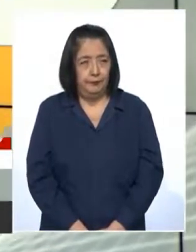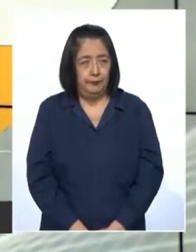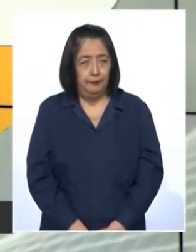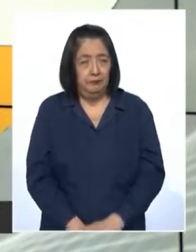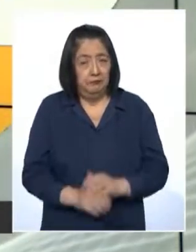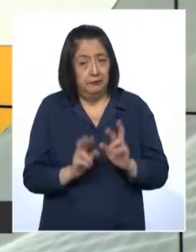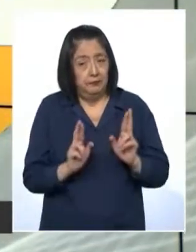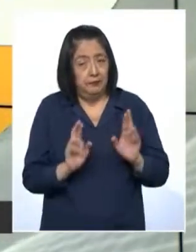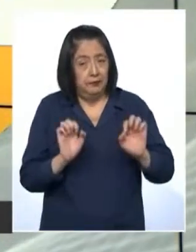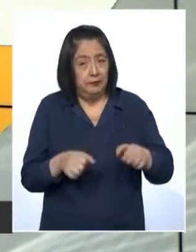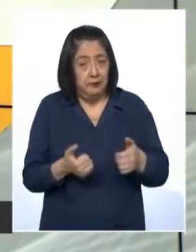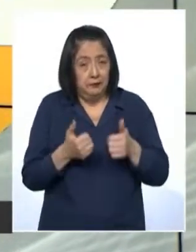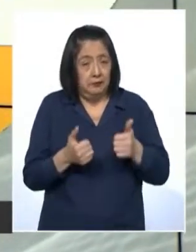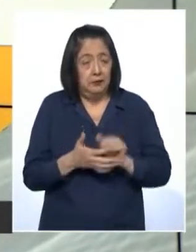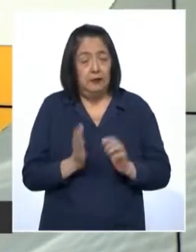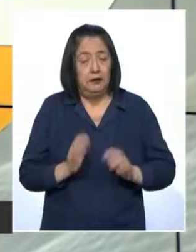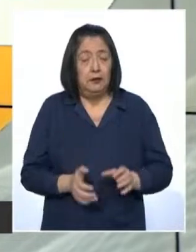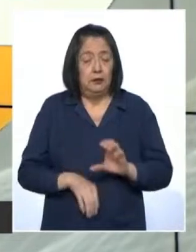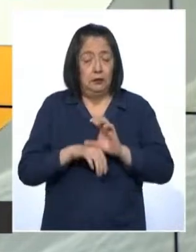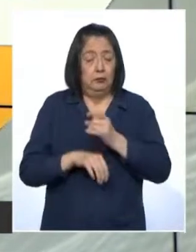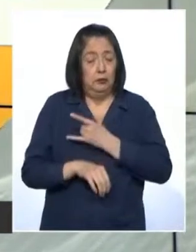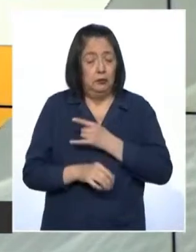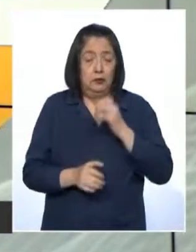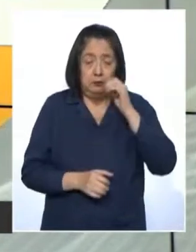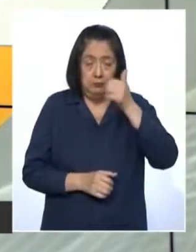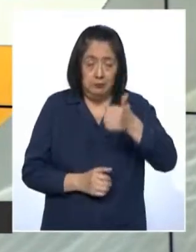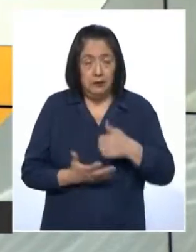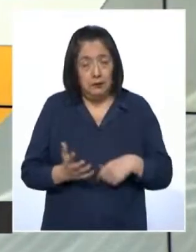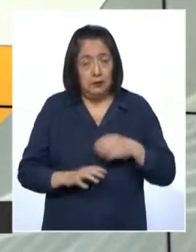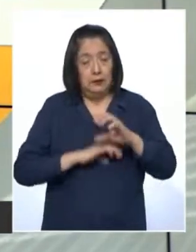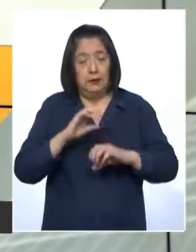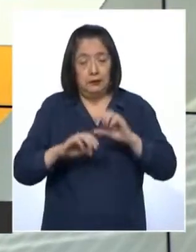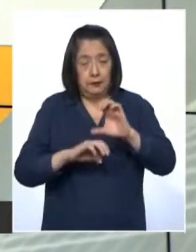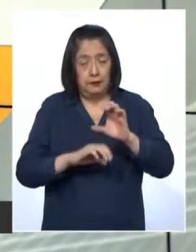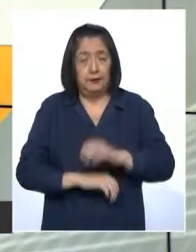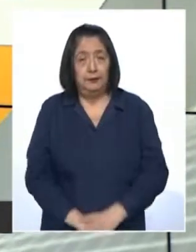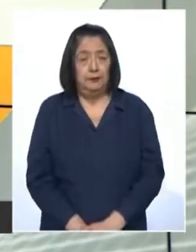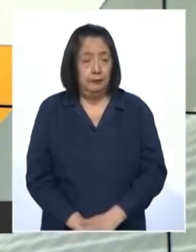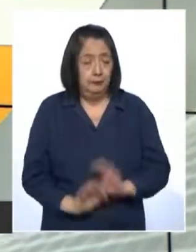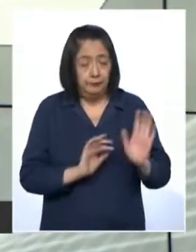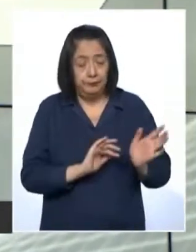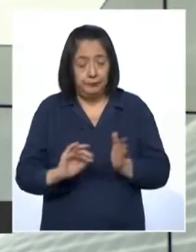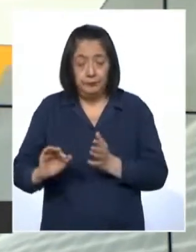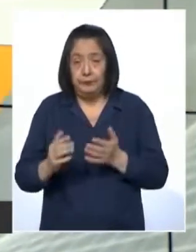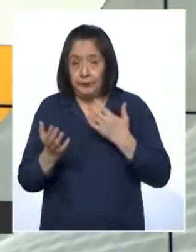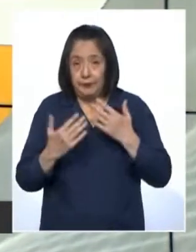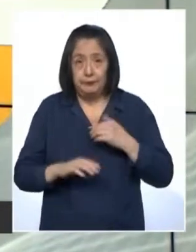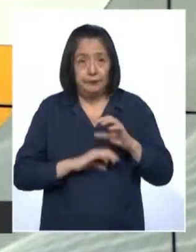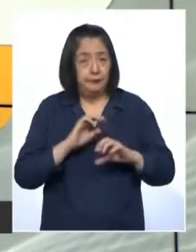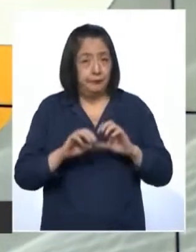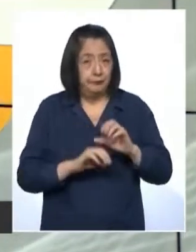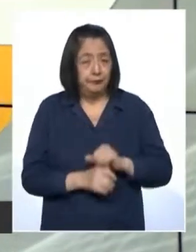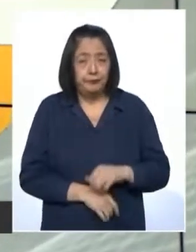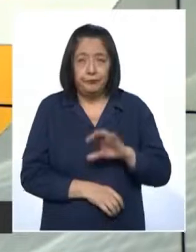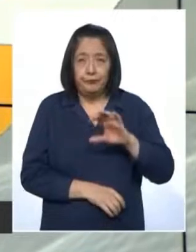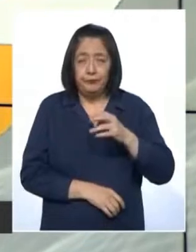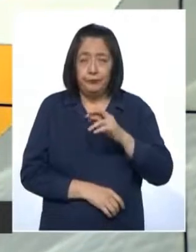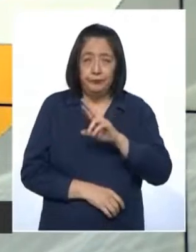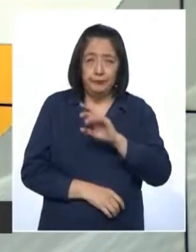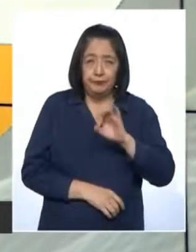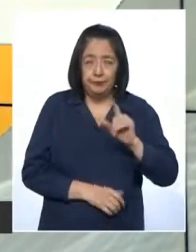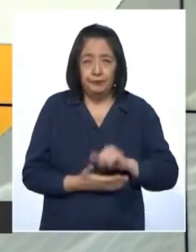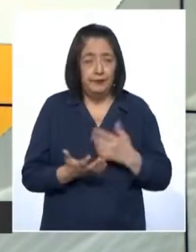Bueno, esperemos le vaya excelente tanto a la U el día de hoy y mañana, por supuesto, a Sporting Cristal. Y hablando de Sporting Cristal, Christopher González